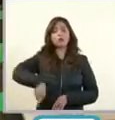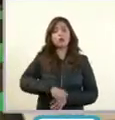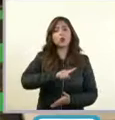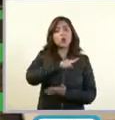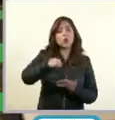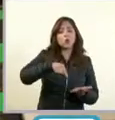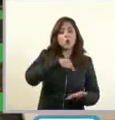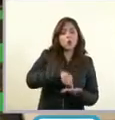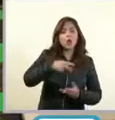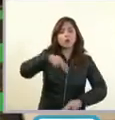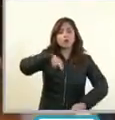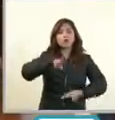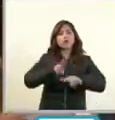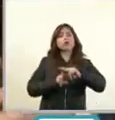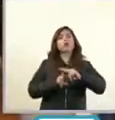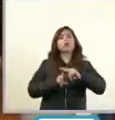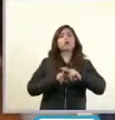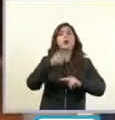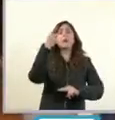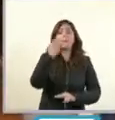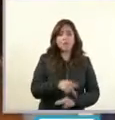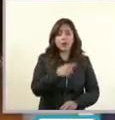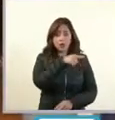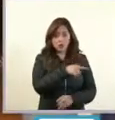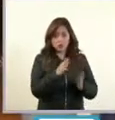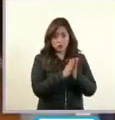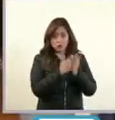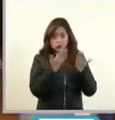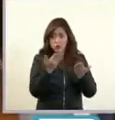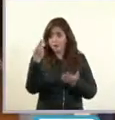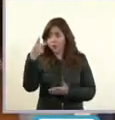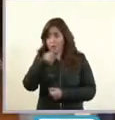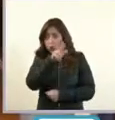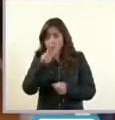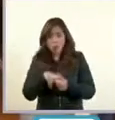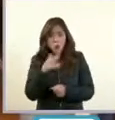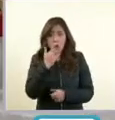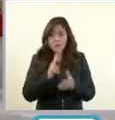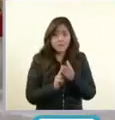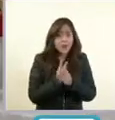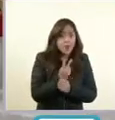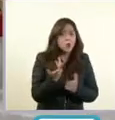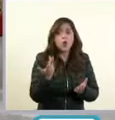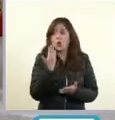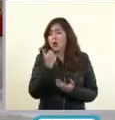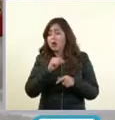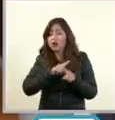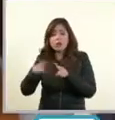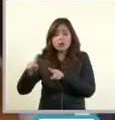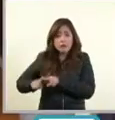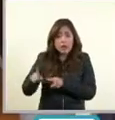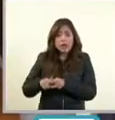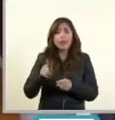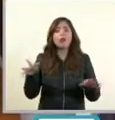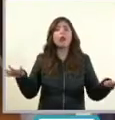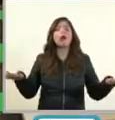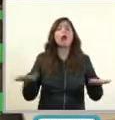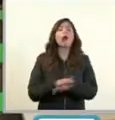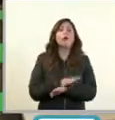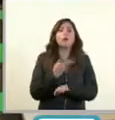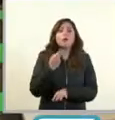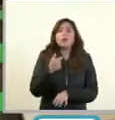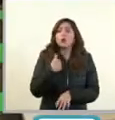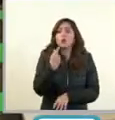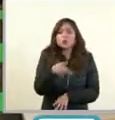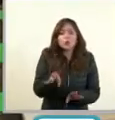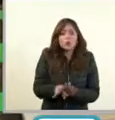otros tipos de butacas, y en la caja normal no venden verduras, no Claro que venden no. nada que Sí, pueda no, no, suplir. no, no. Así ¿Cómo es. le